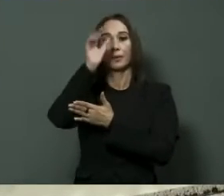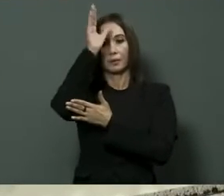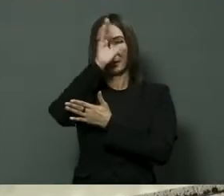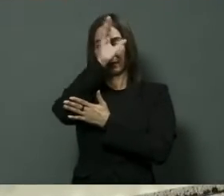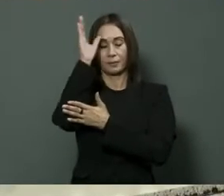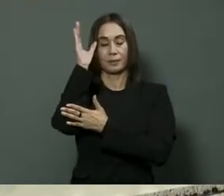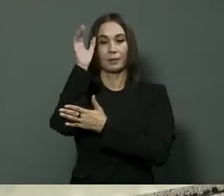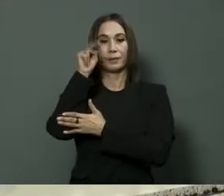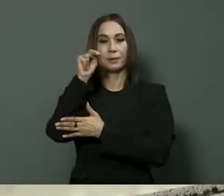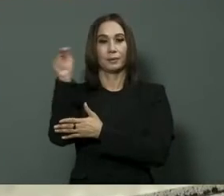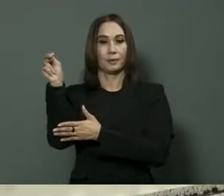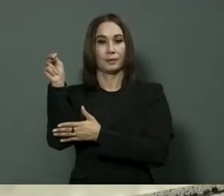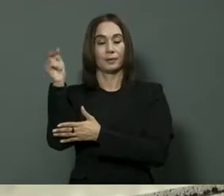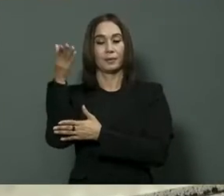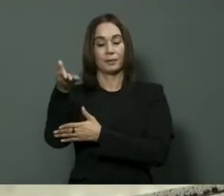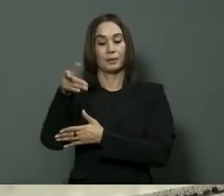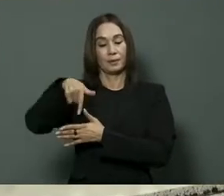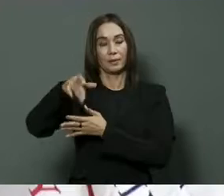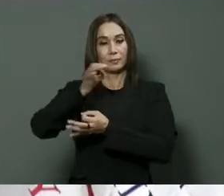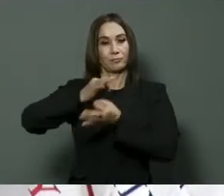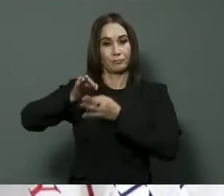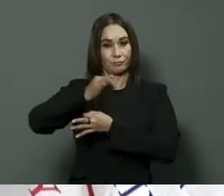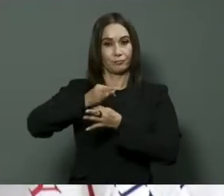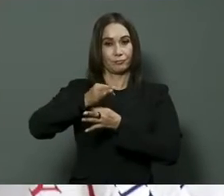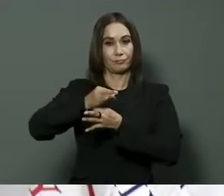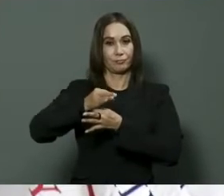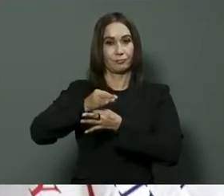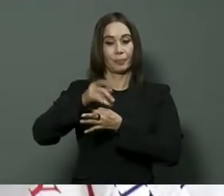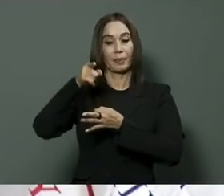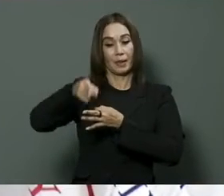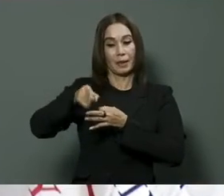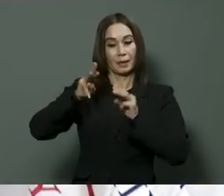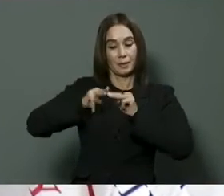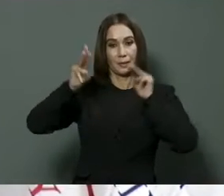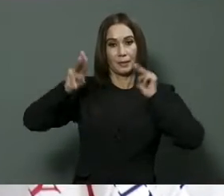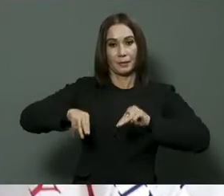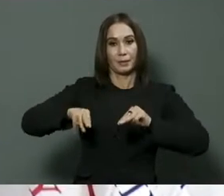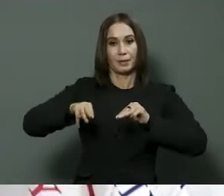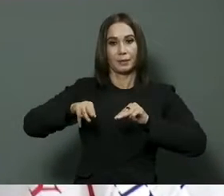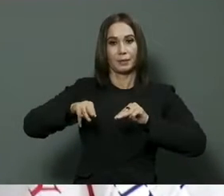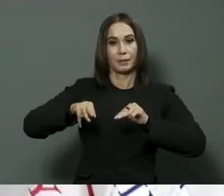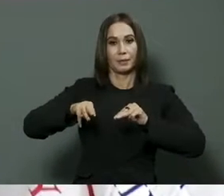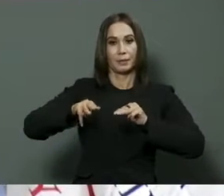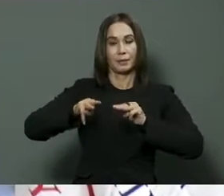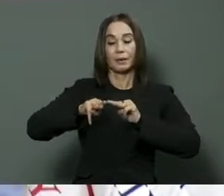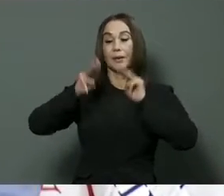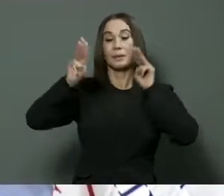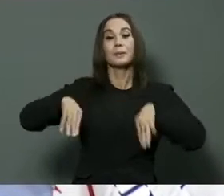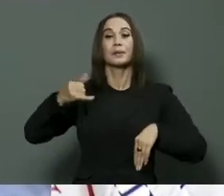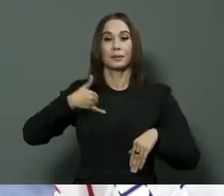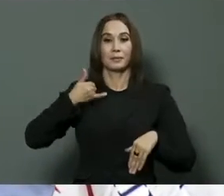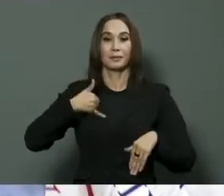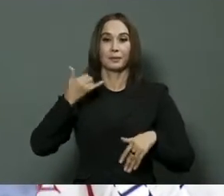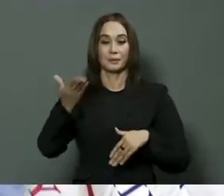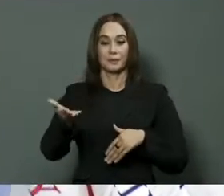Católica San Francisco de Macorís, a la ministra de la Juventud.